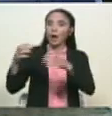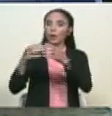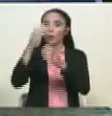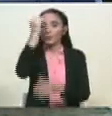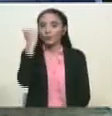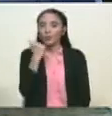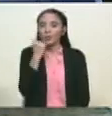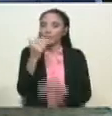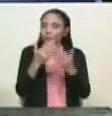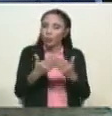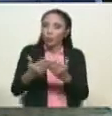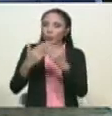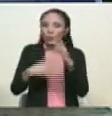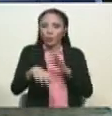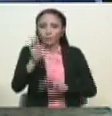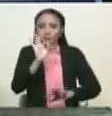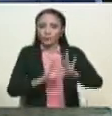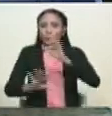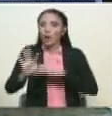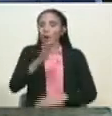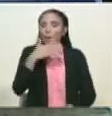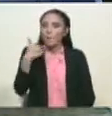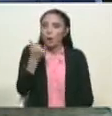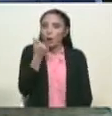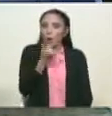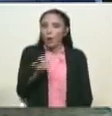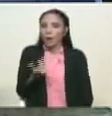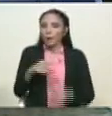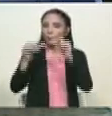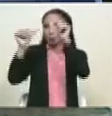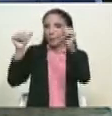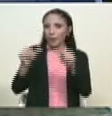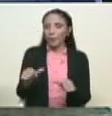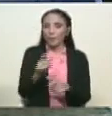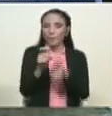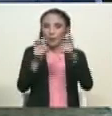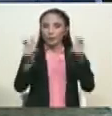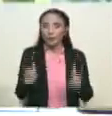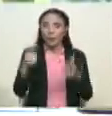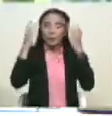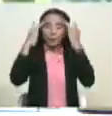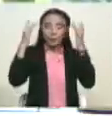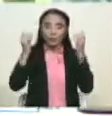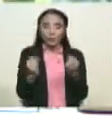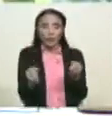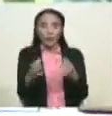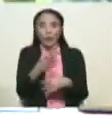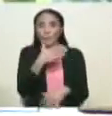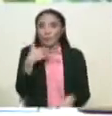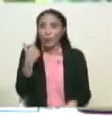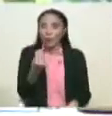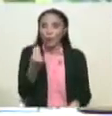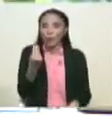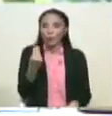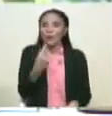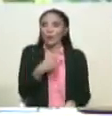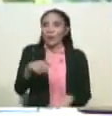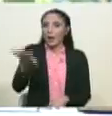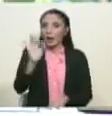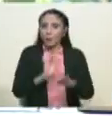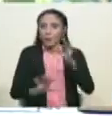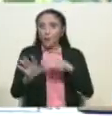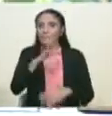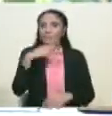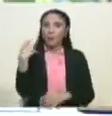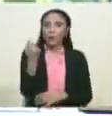los mejores cuadros profesionales, los mejores cuadros patrióticos y revolucionarios para ir a la